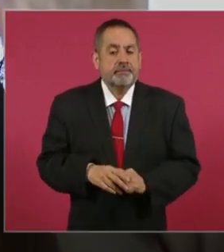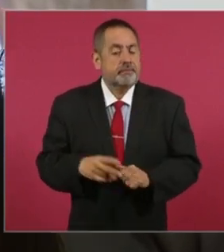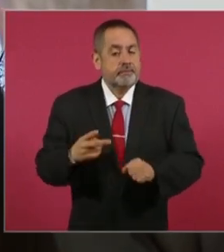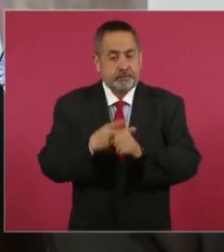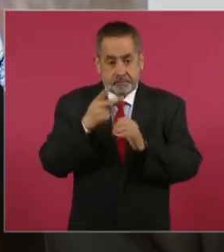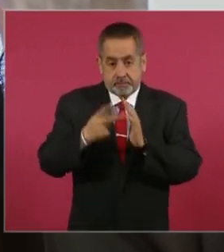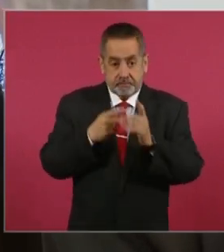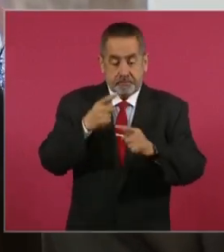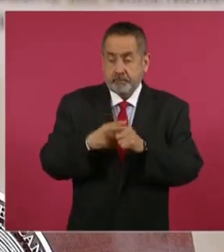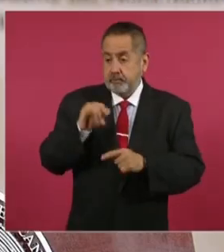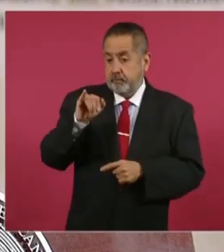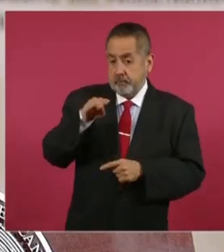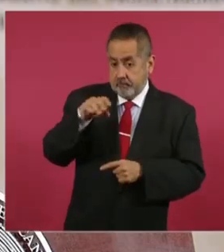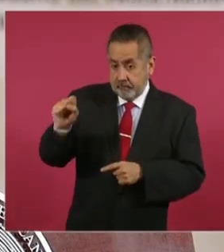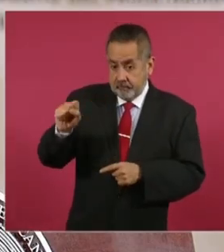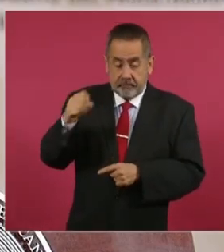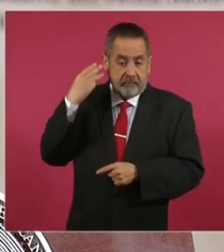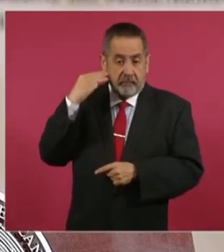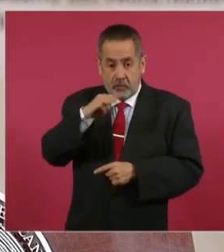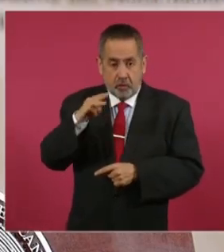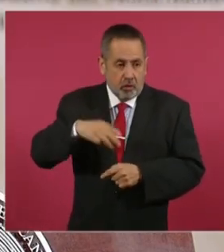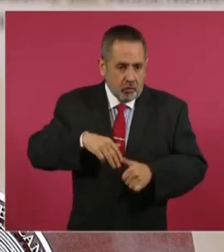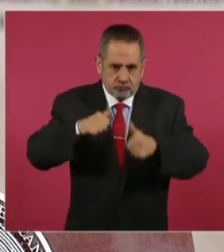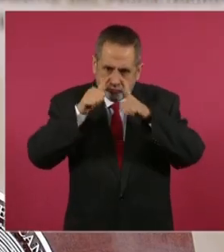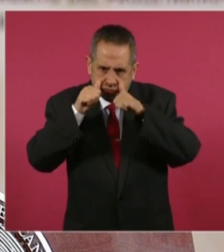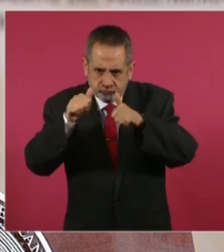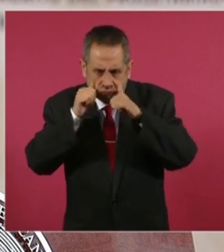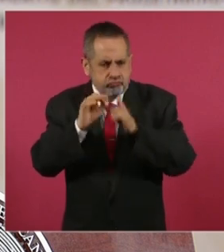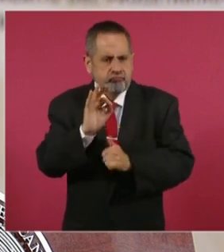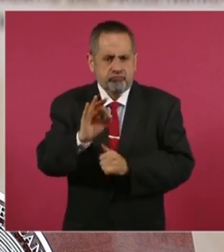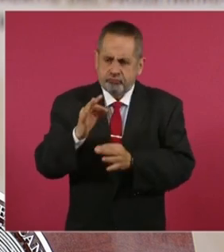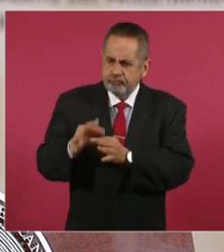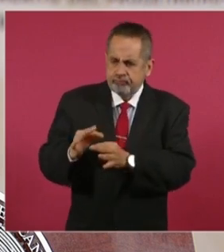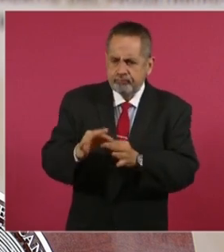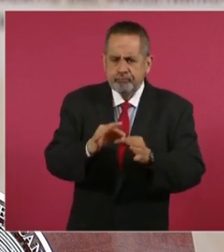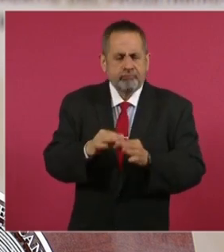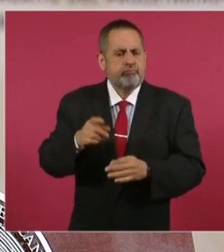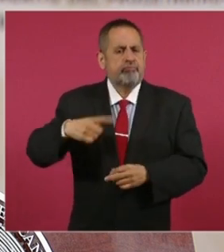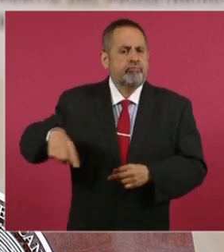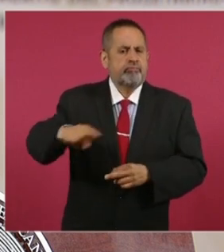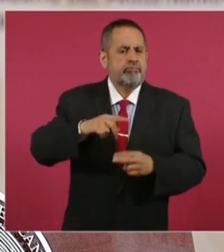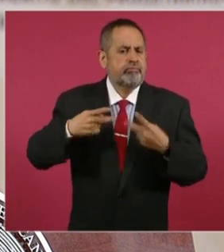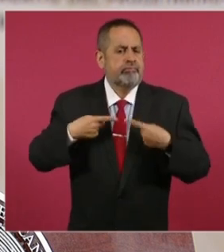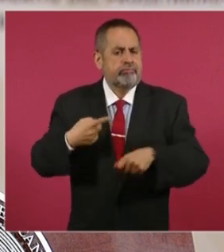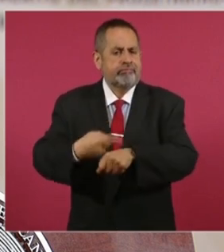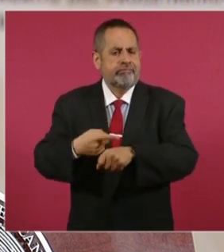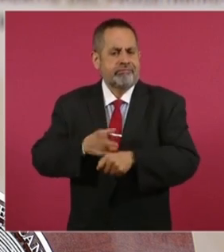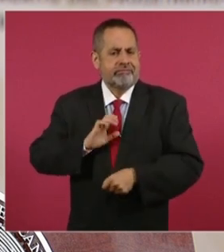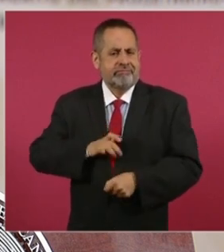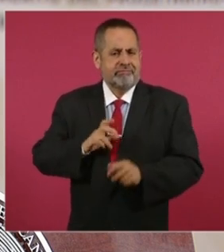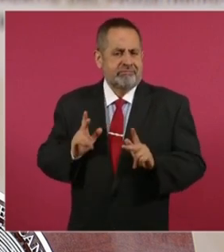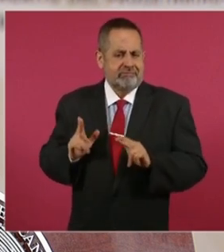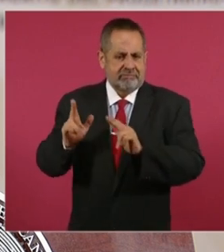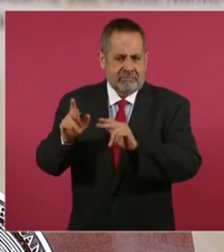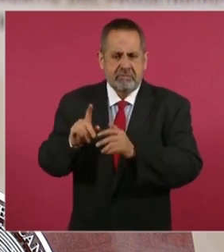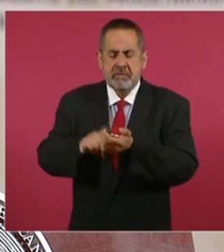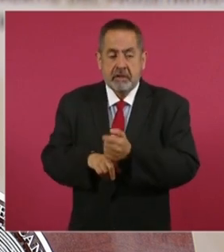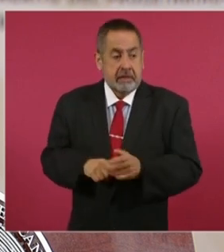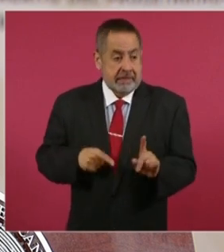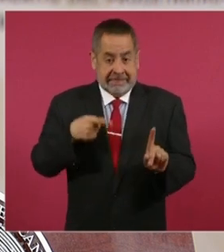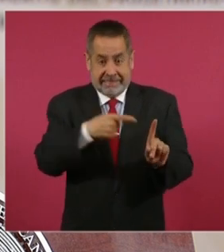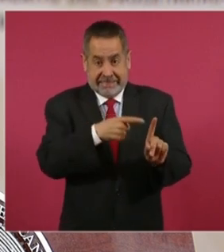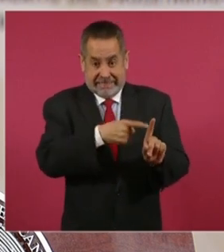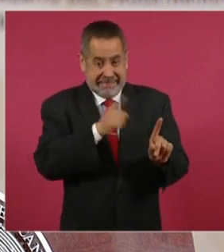es reiterar que el IMSS Michoacán ha dado atención puntual a pacientes oncológicos. La paciente a la que hace